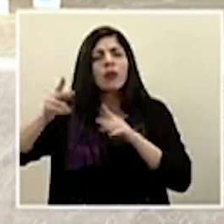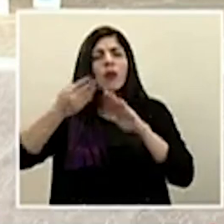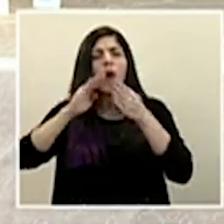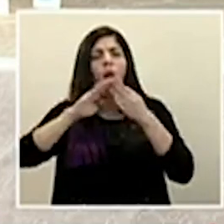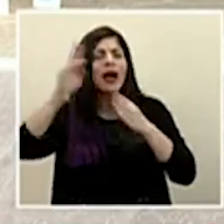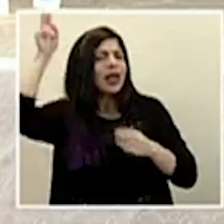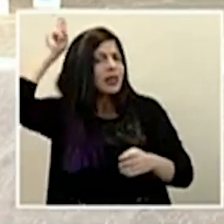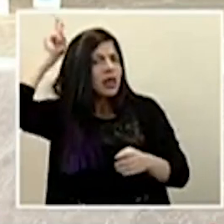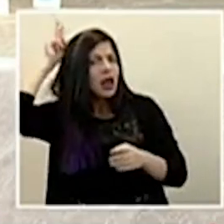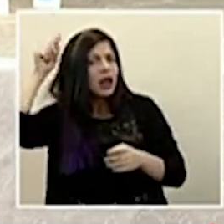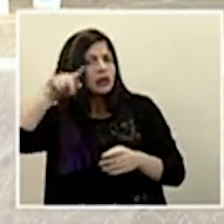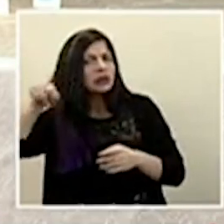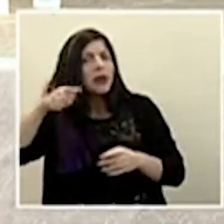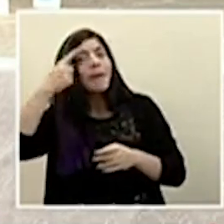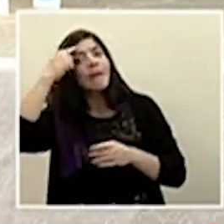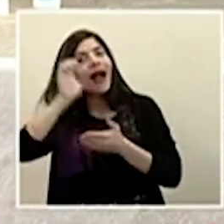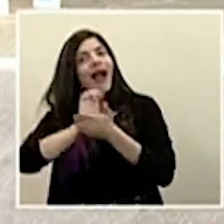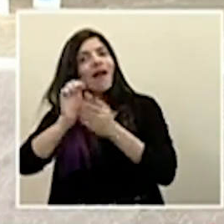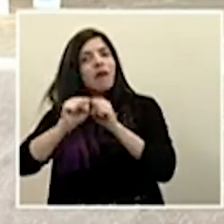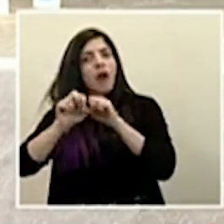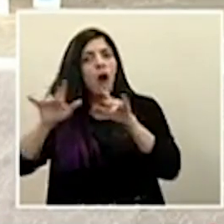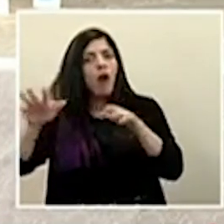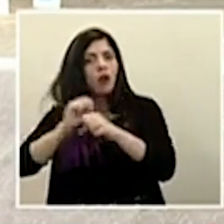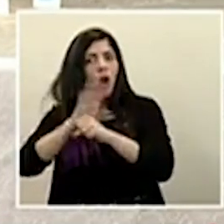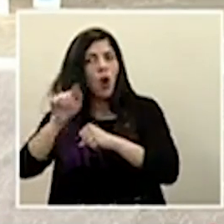la propagación del COVID-19?